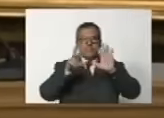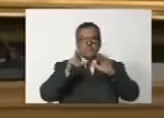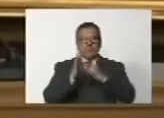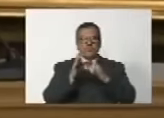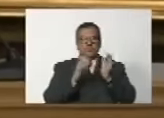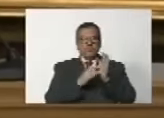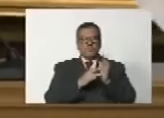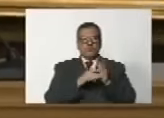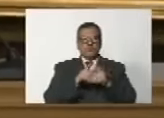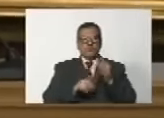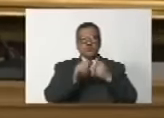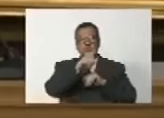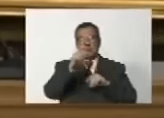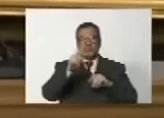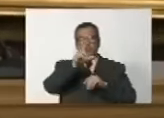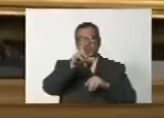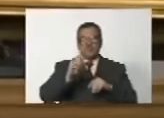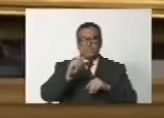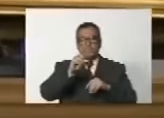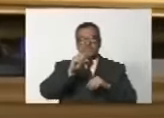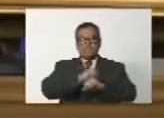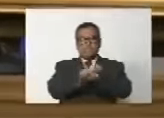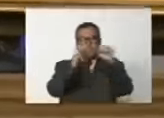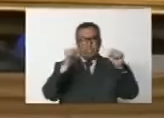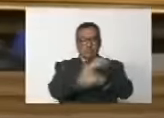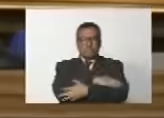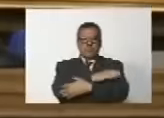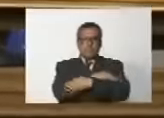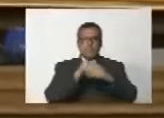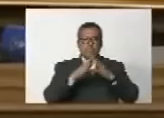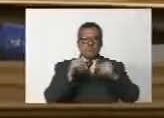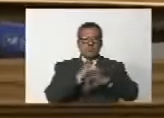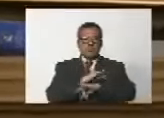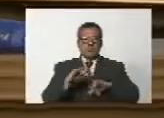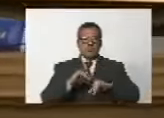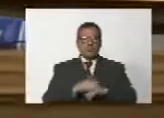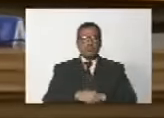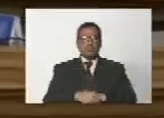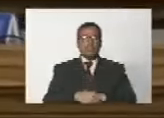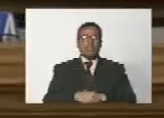de abril a las 11:30 de la mañana. Un abrazo para todas y para todos.